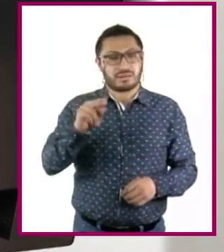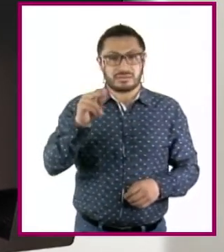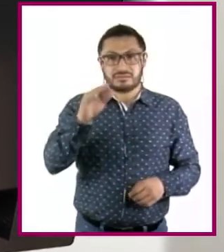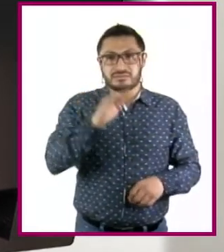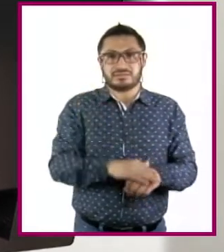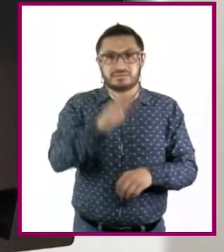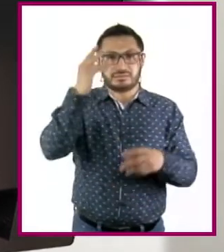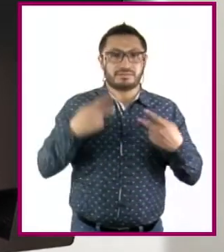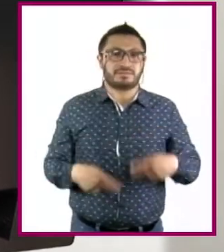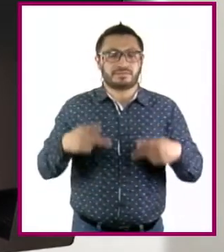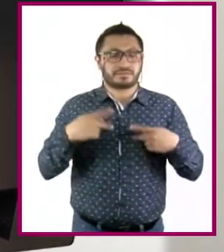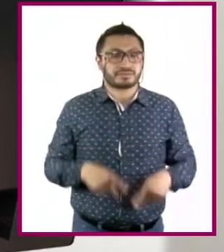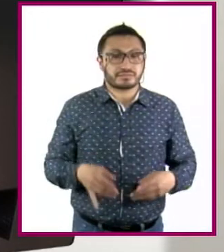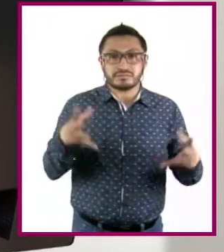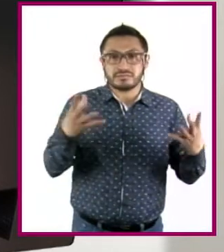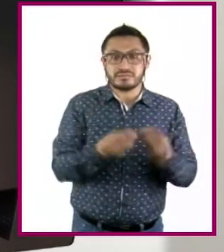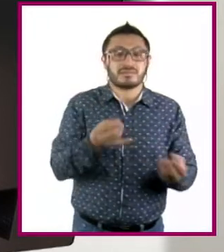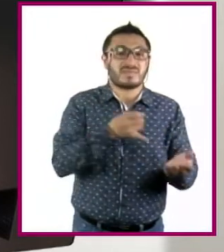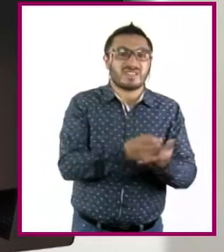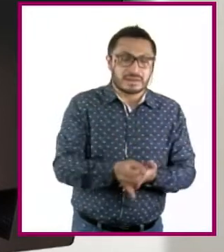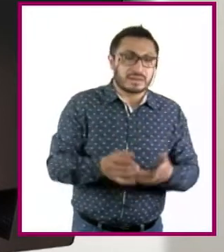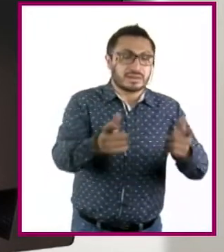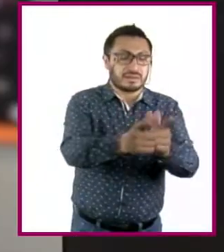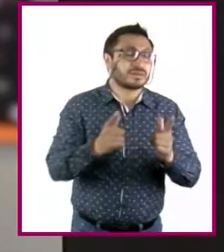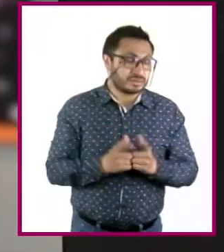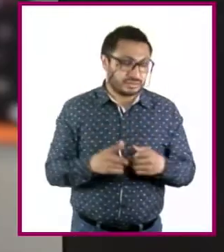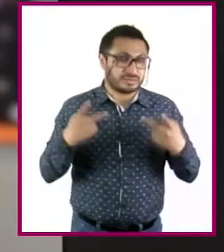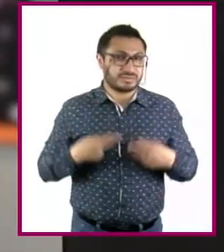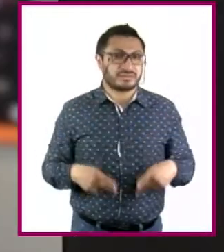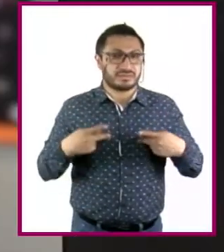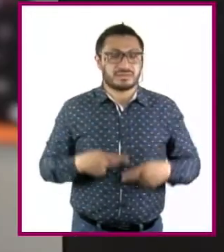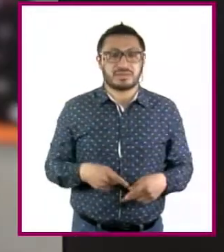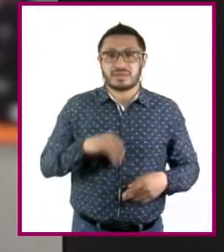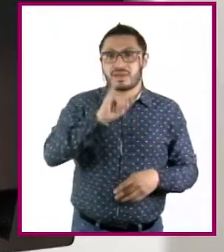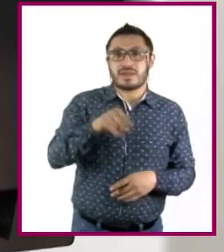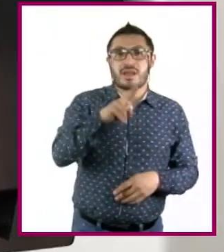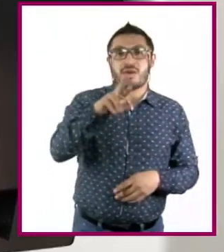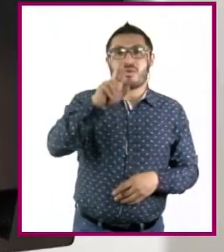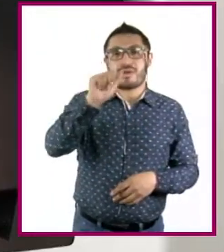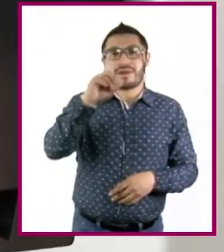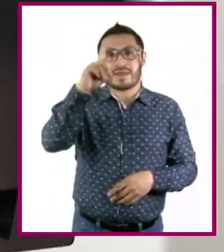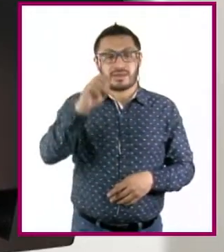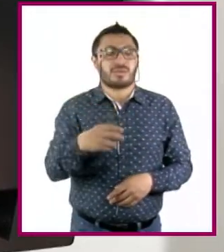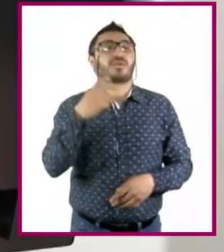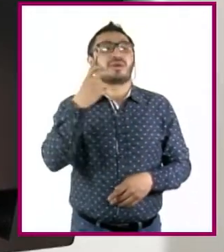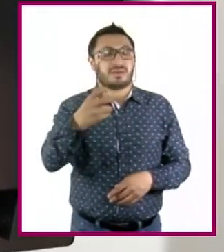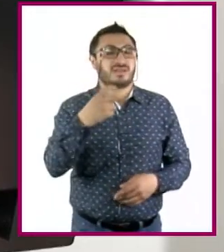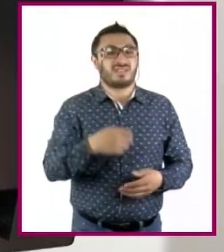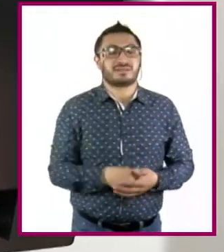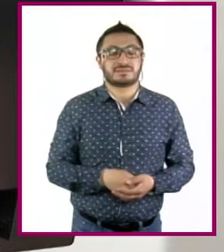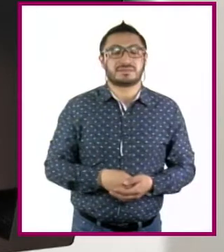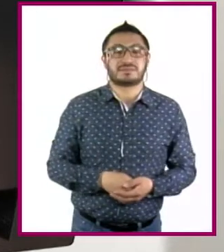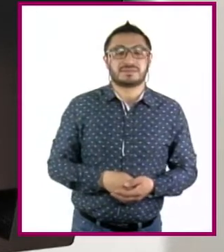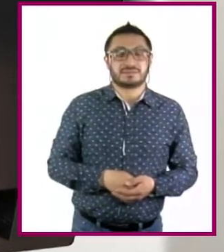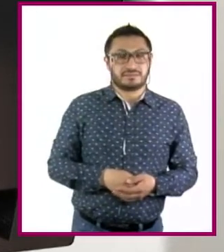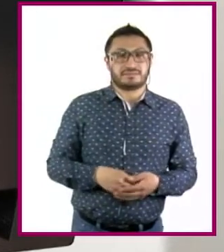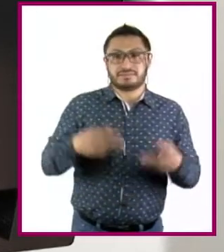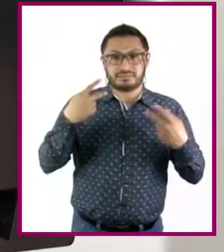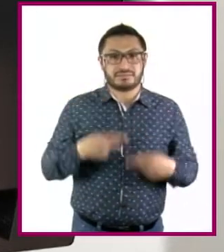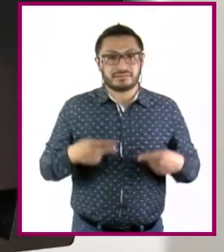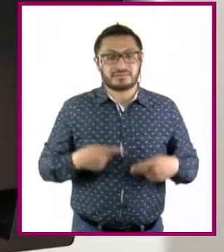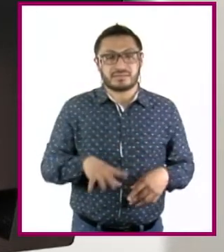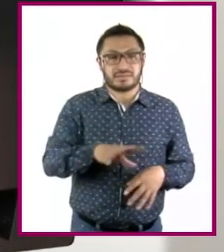la culpabilidad o inocencia, sino un grupo de ellas. Sí, el jurado, ¿no? Exacto. Igual son personas que se